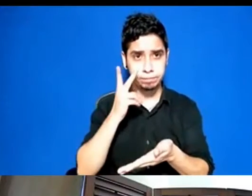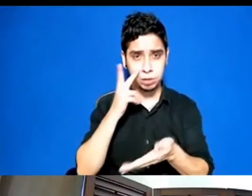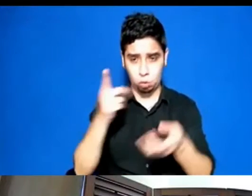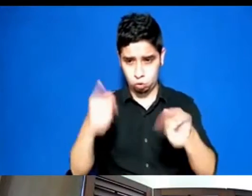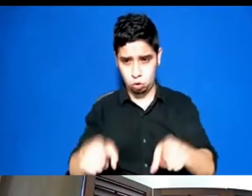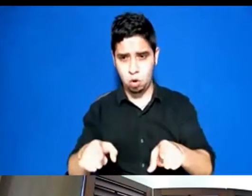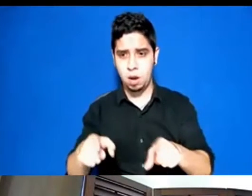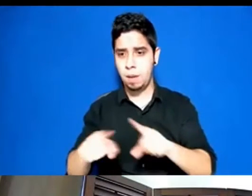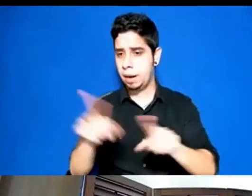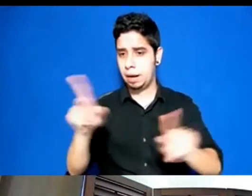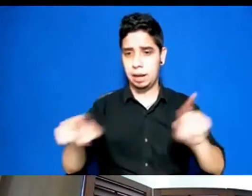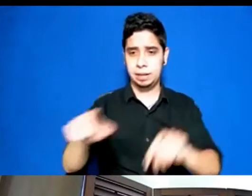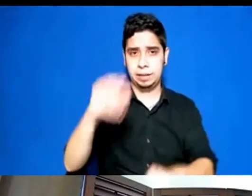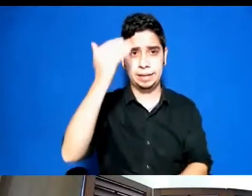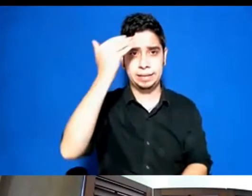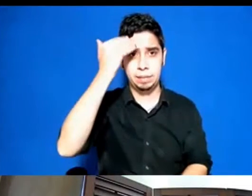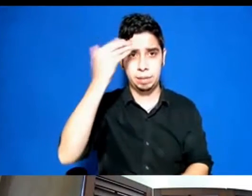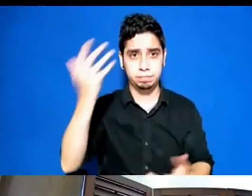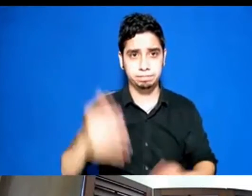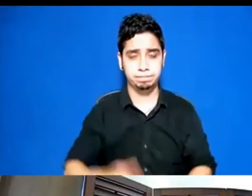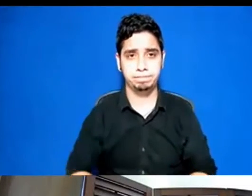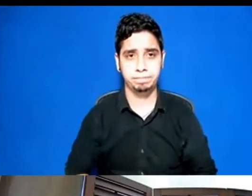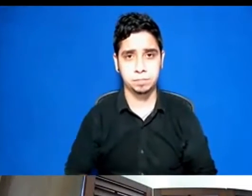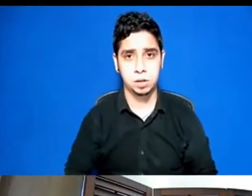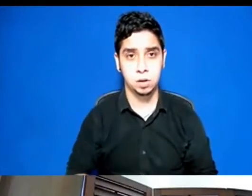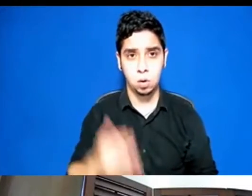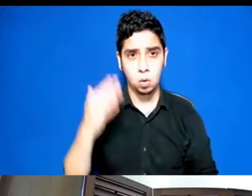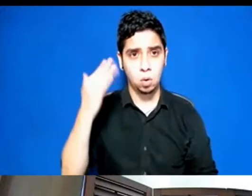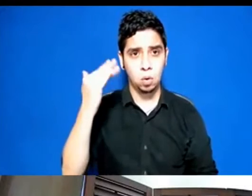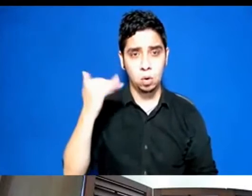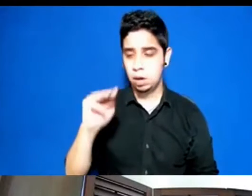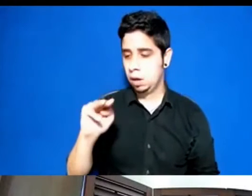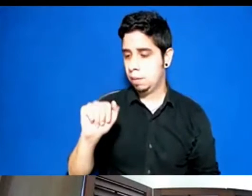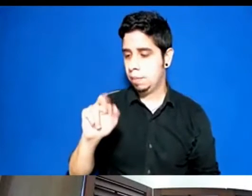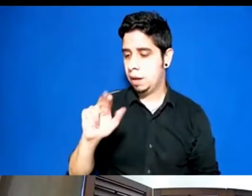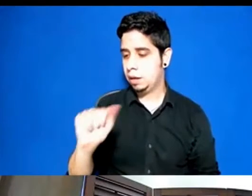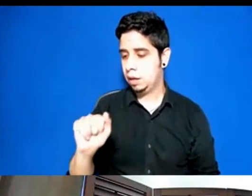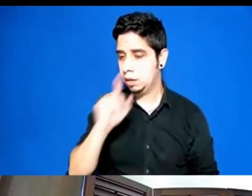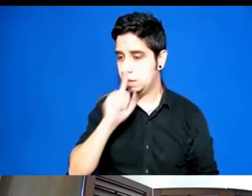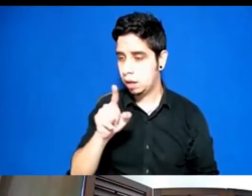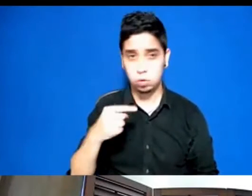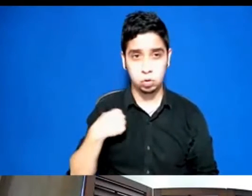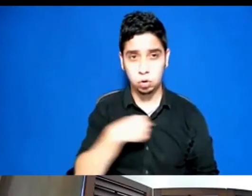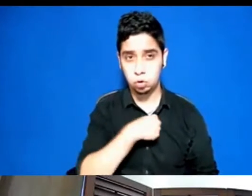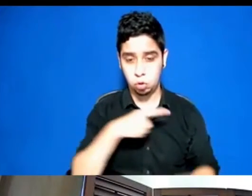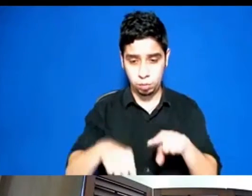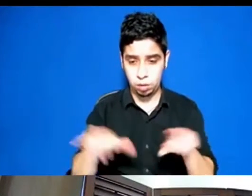refresque la memoria. O sea, porque María era algo pues que no podíamos hacer nada. Vino y pues aquí